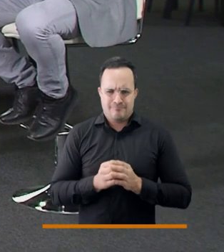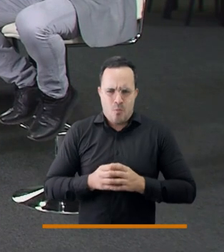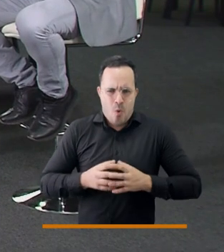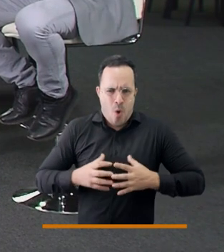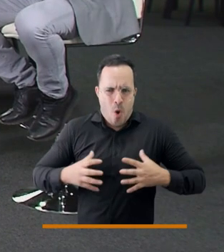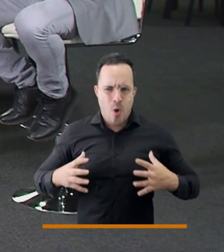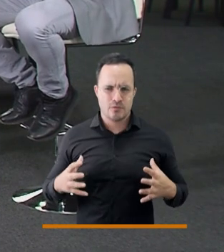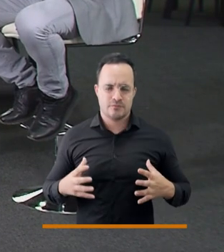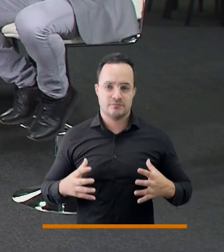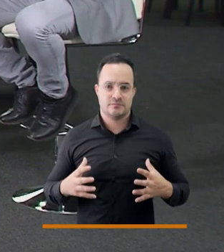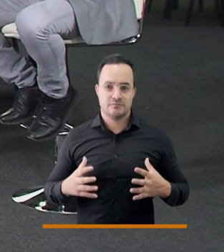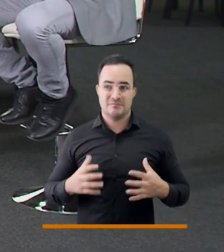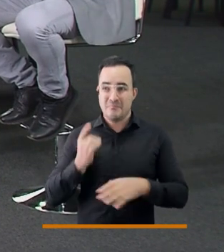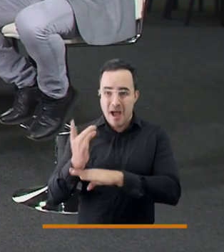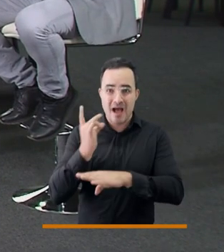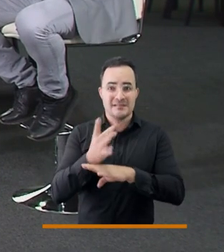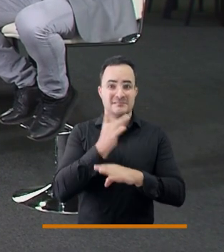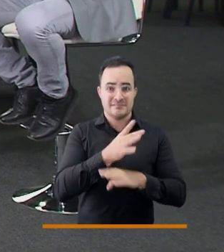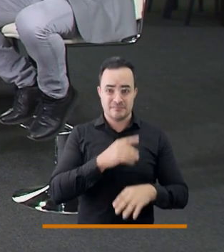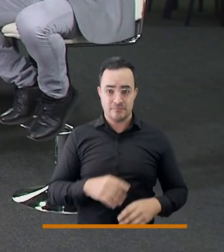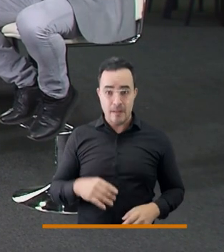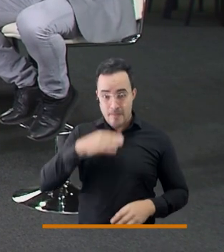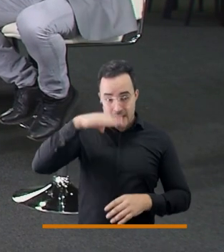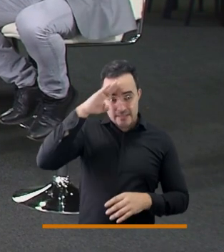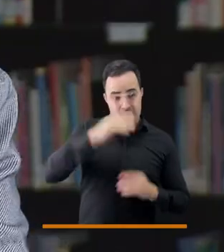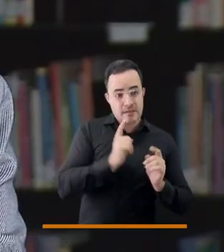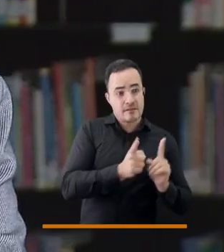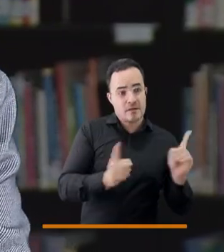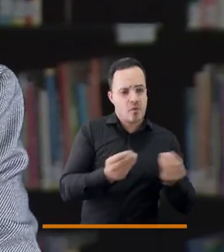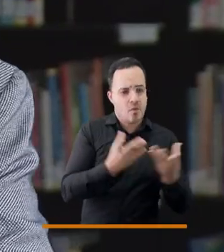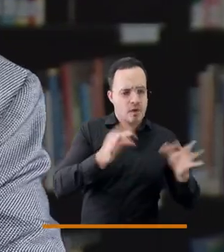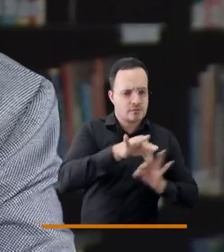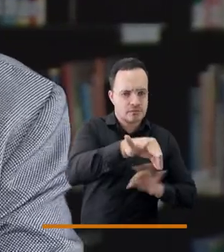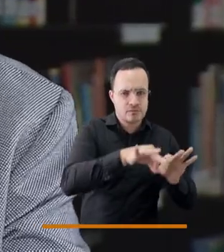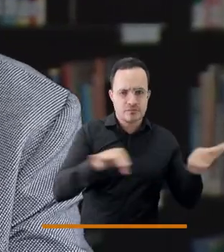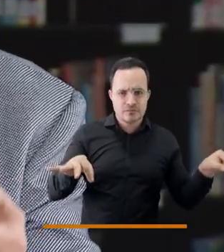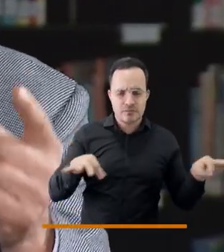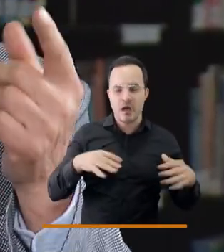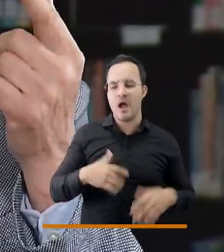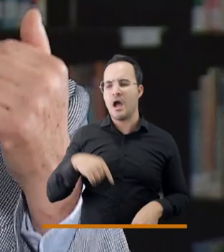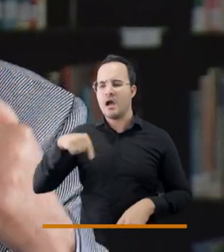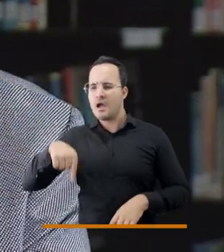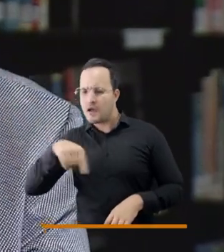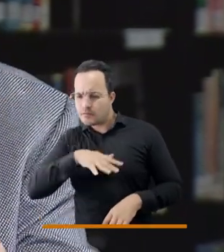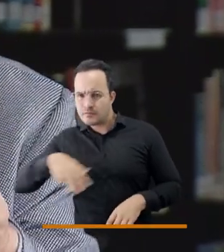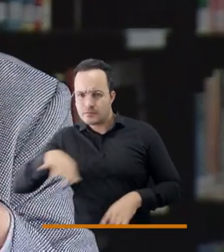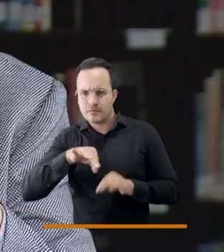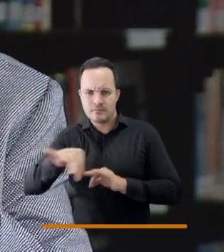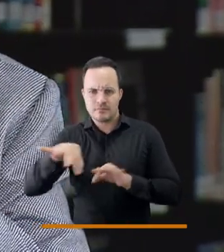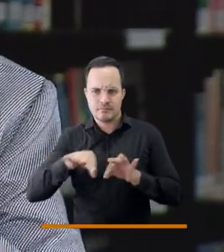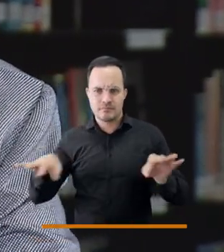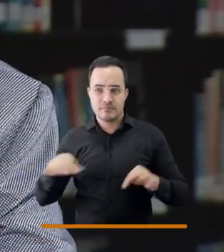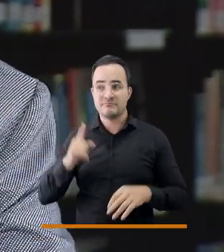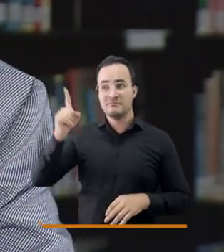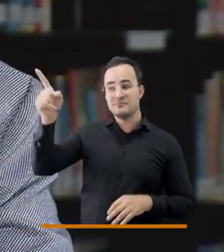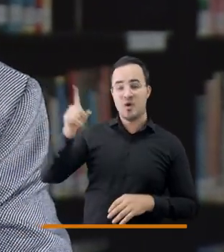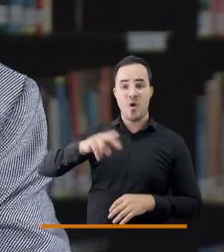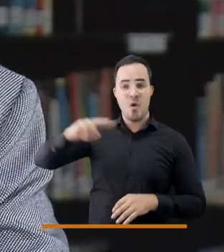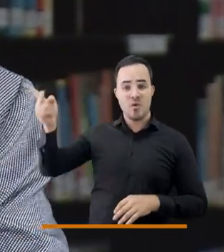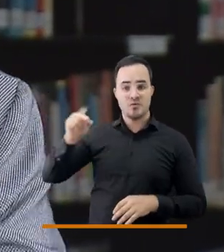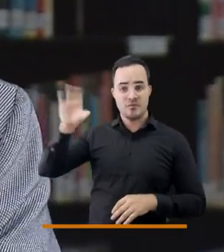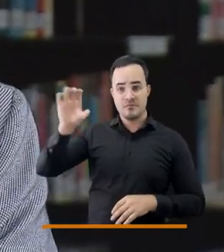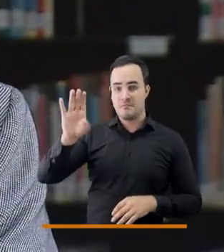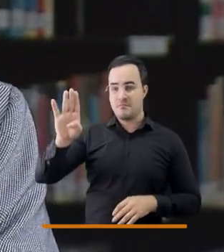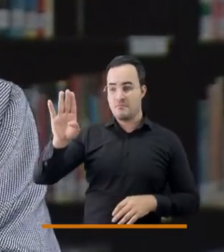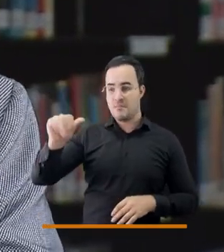país, que incluso supera la densidad de Medellín y la densidad de la ciudad de Dhaka en